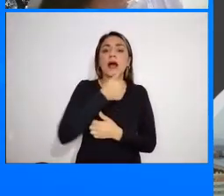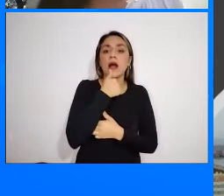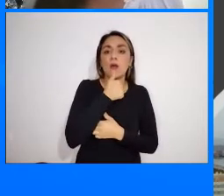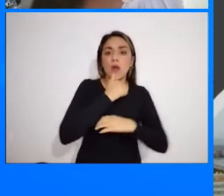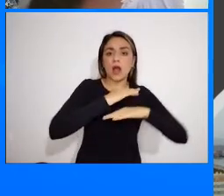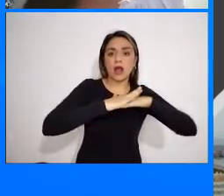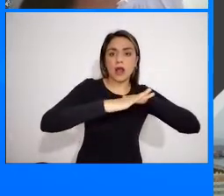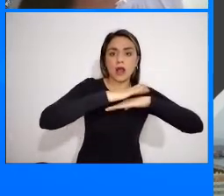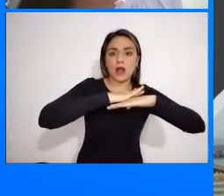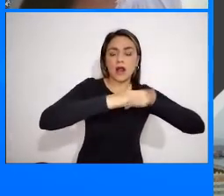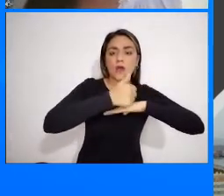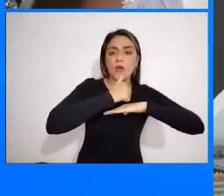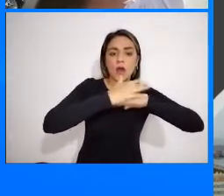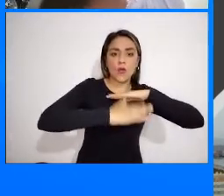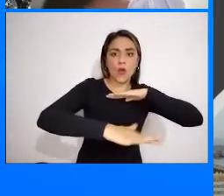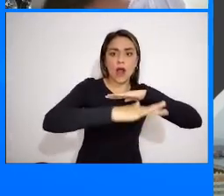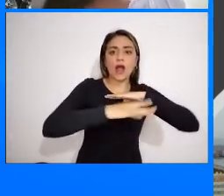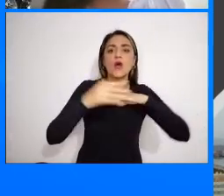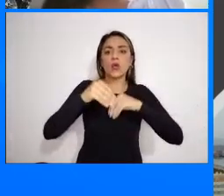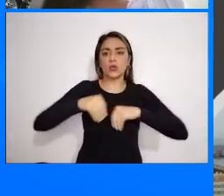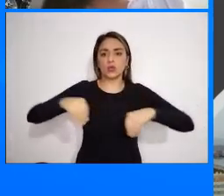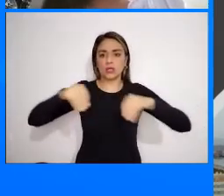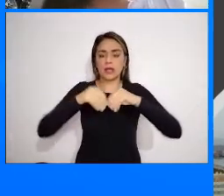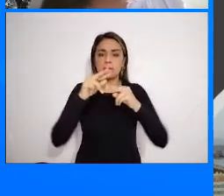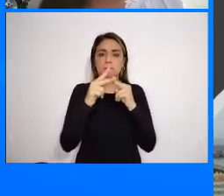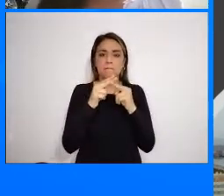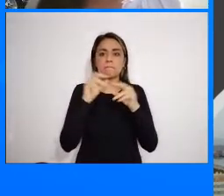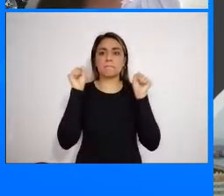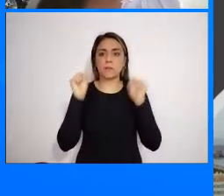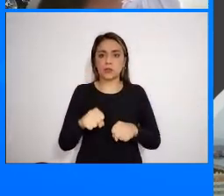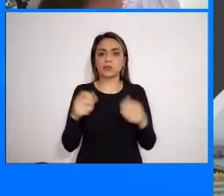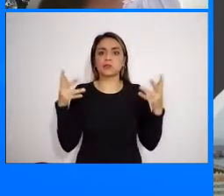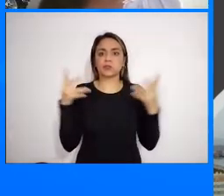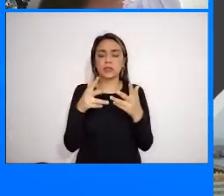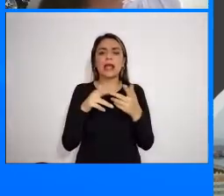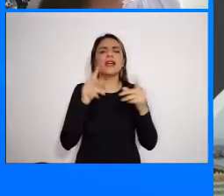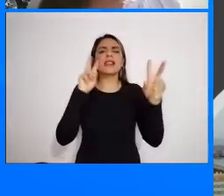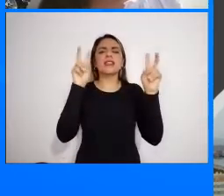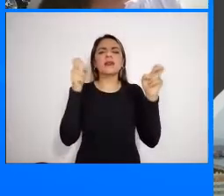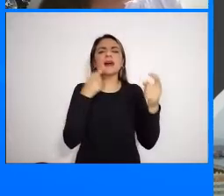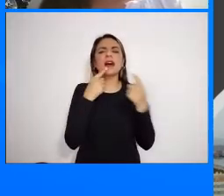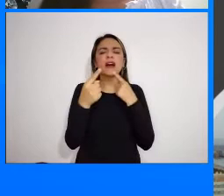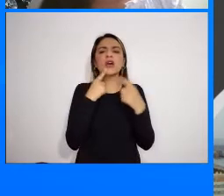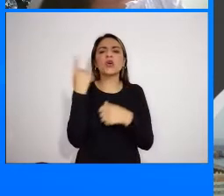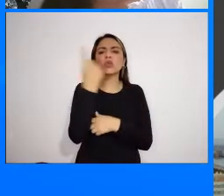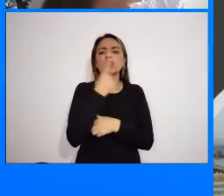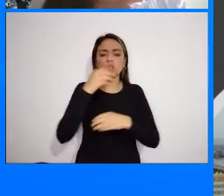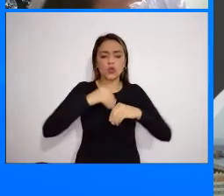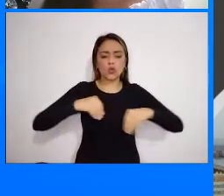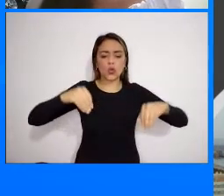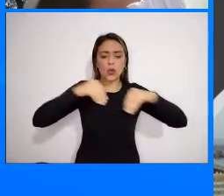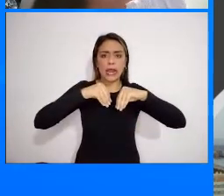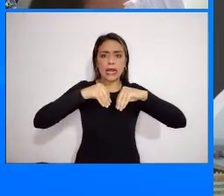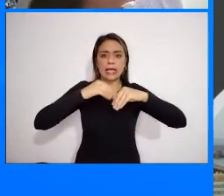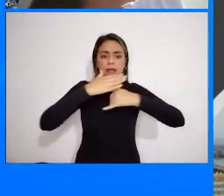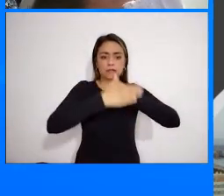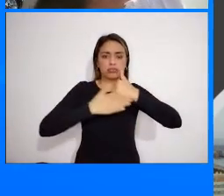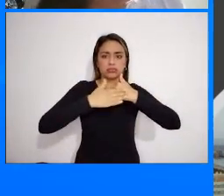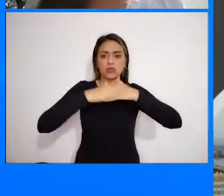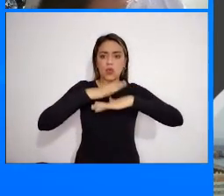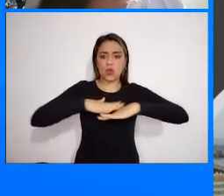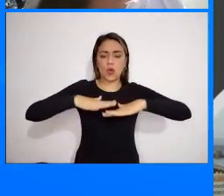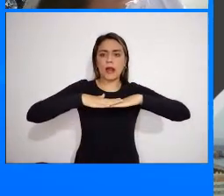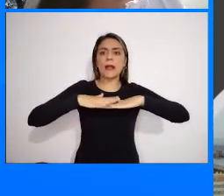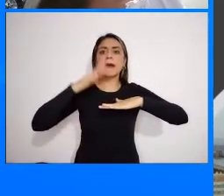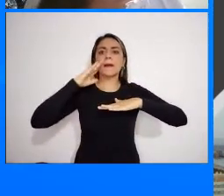sea terrestre, porque pues también acá estamos hablando no solamente del suelo continental, sino también